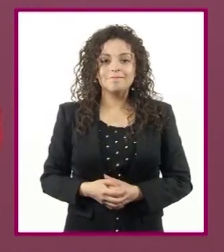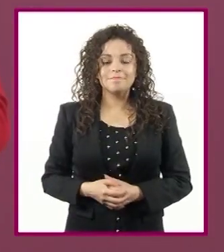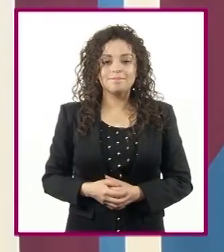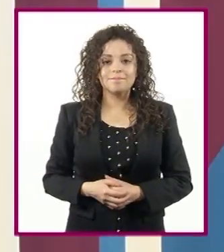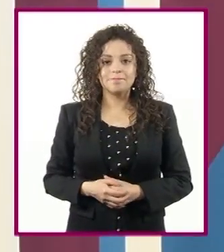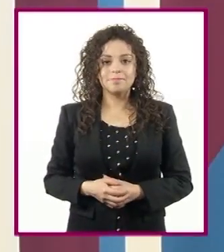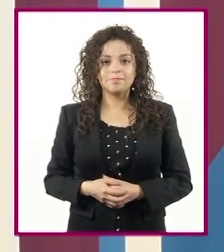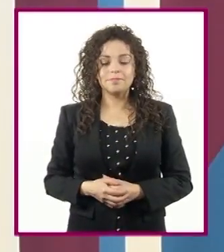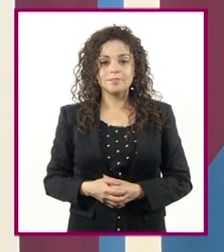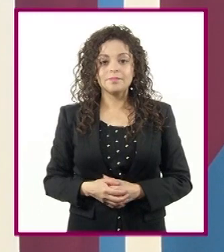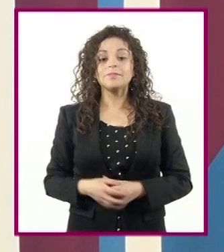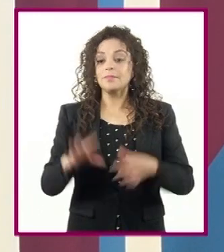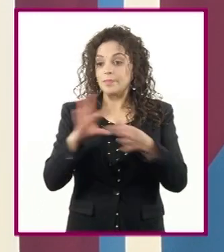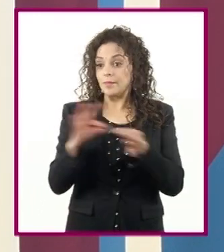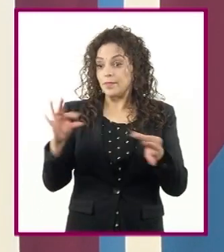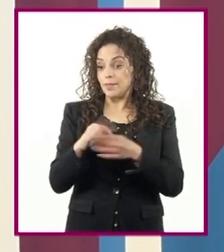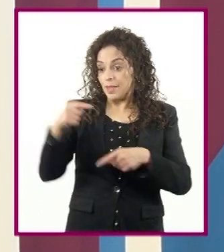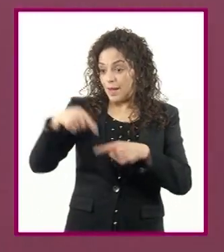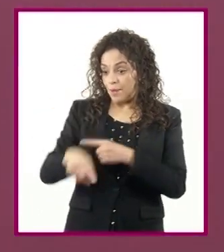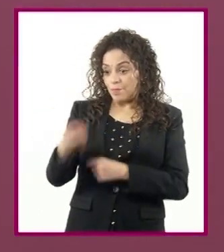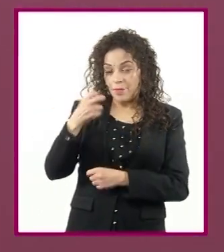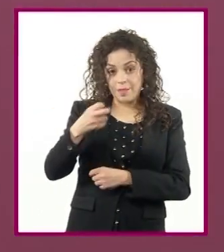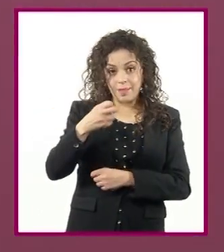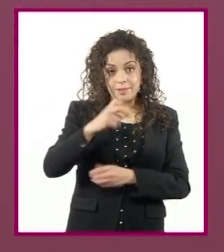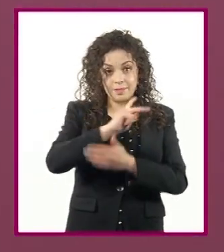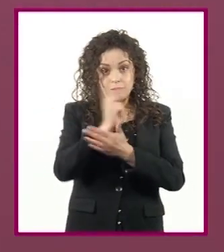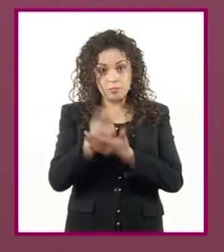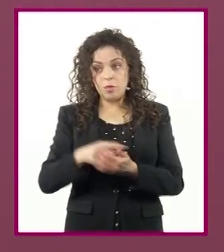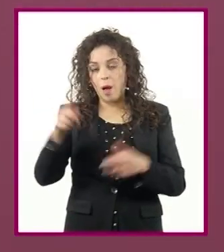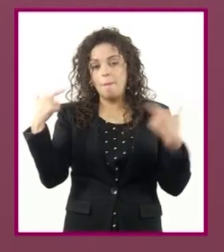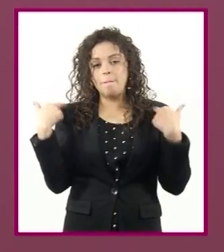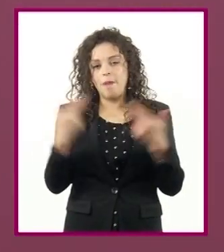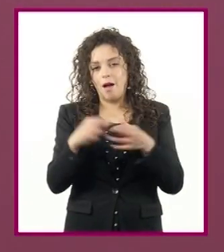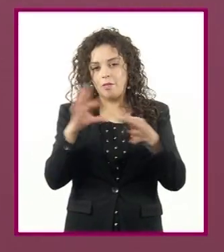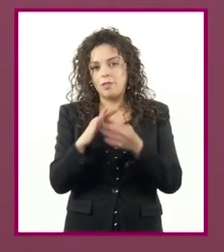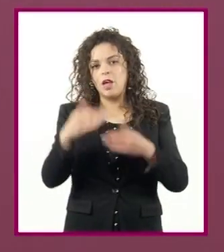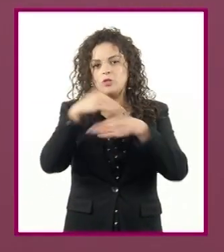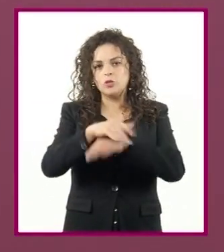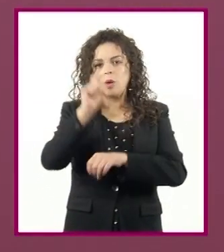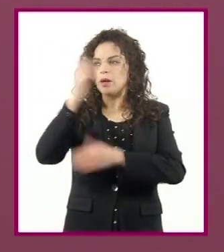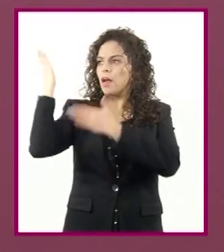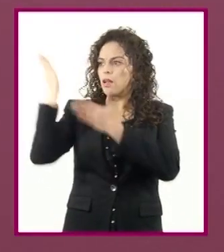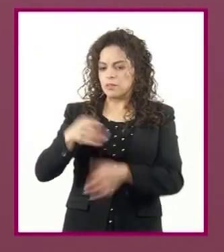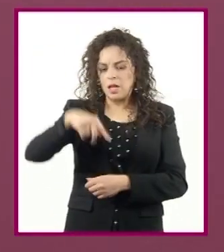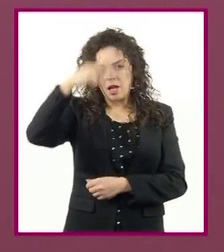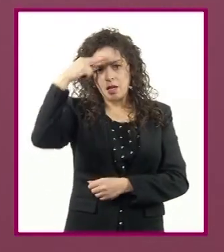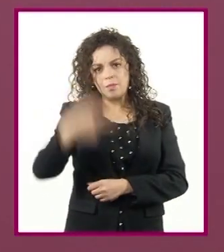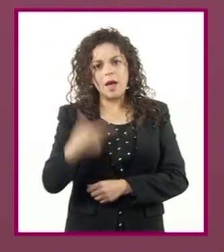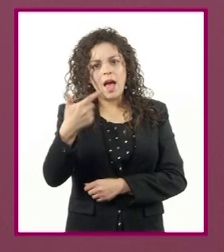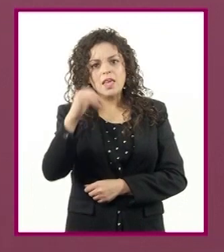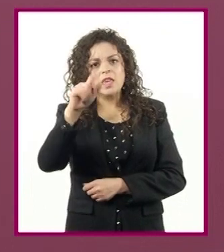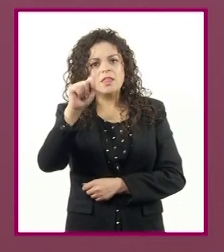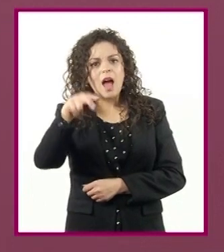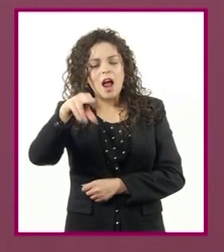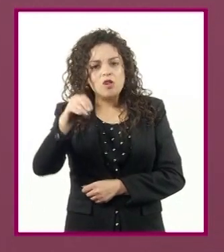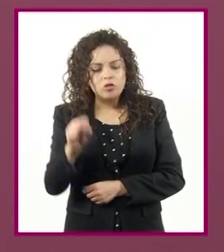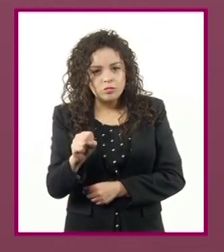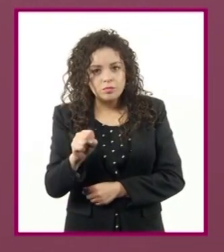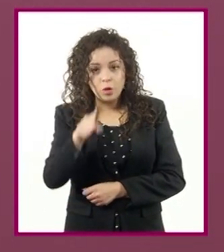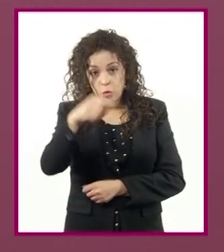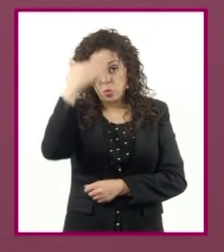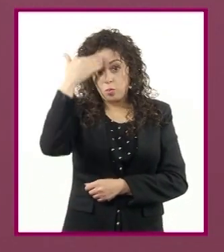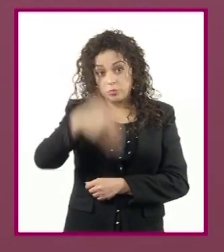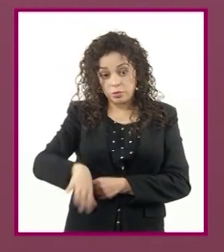nos mencionó la llegada de gitanos al país. ¿Sabían que el primer registro documentado de la llegada